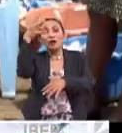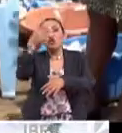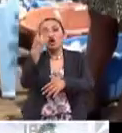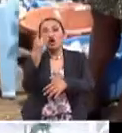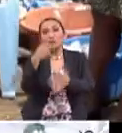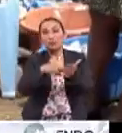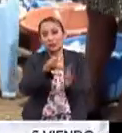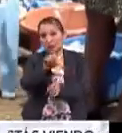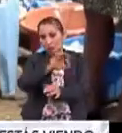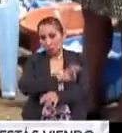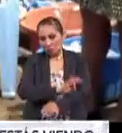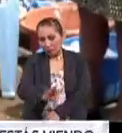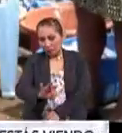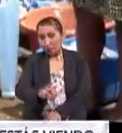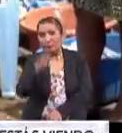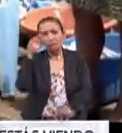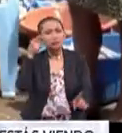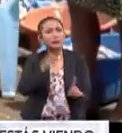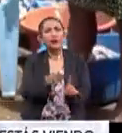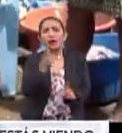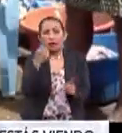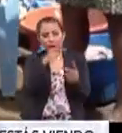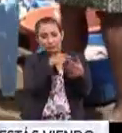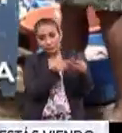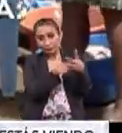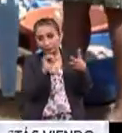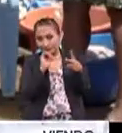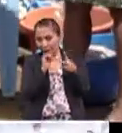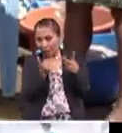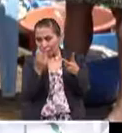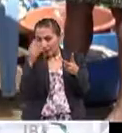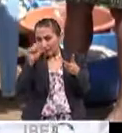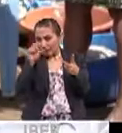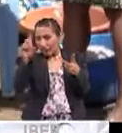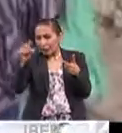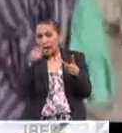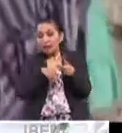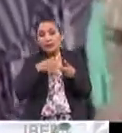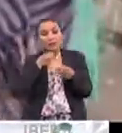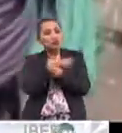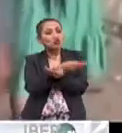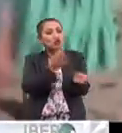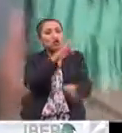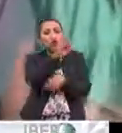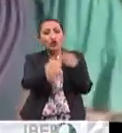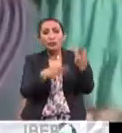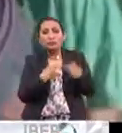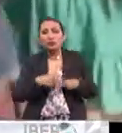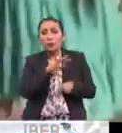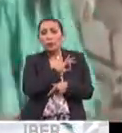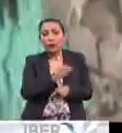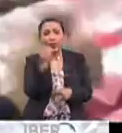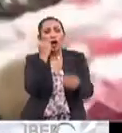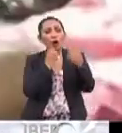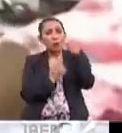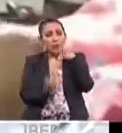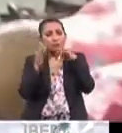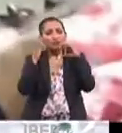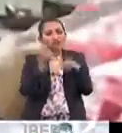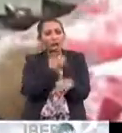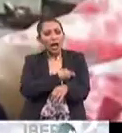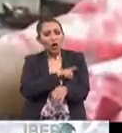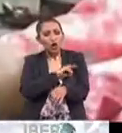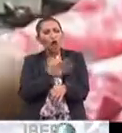es posible». El objetivo 2 de la Agenda 2030 es asegurar el acceso de todas las personas a una alimentación